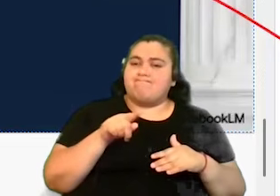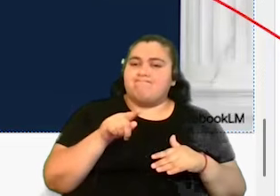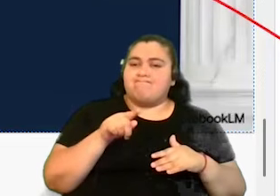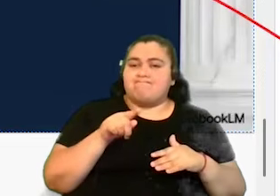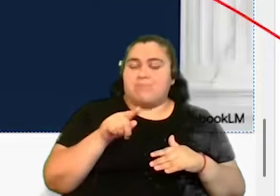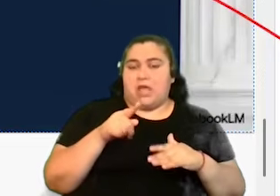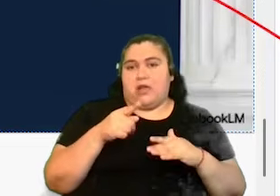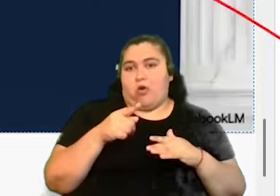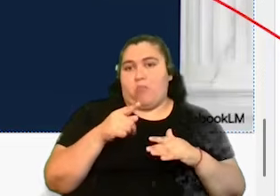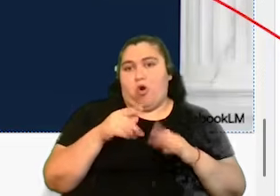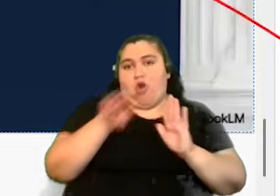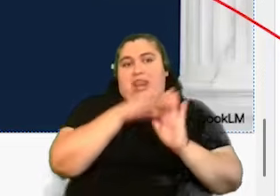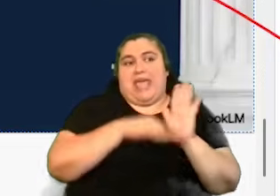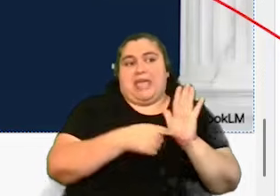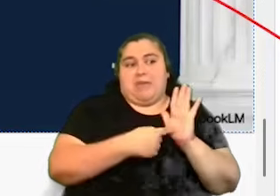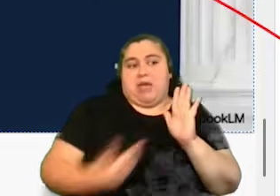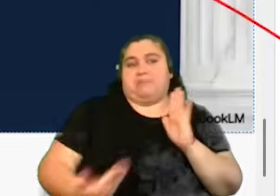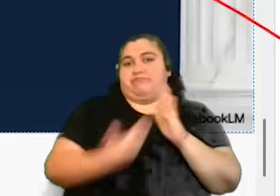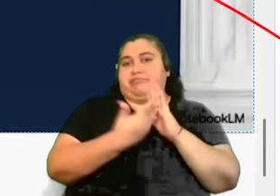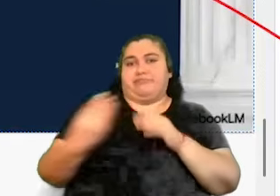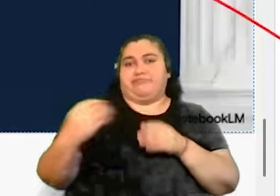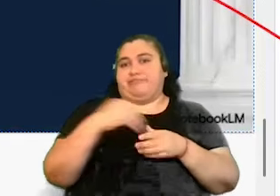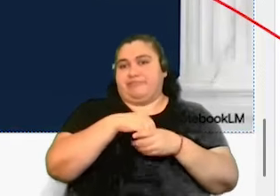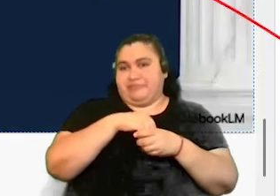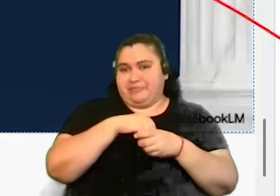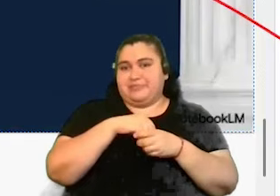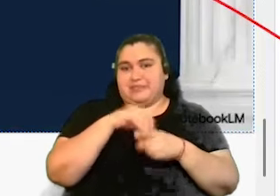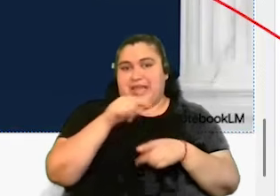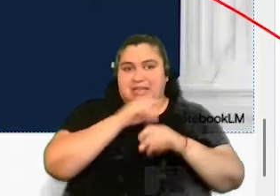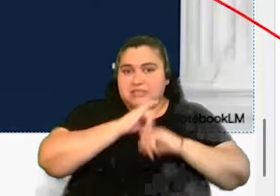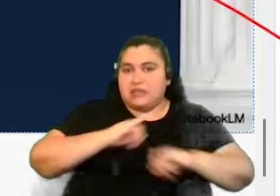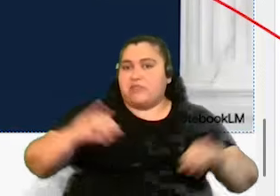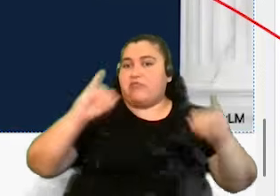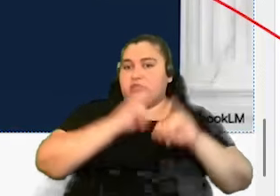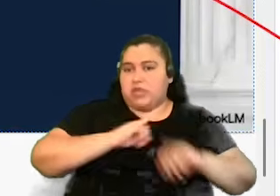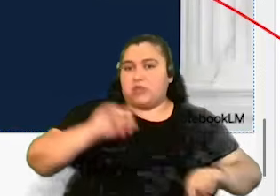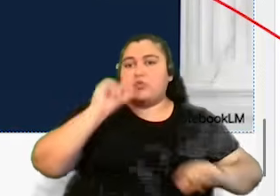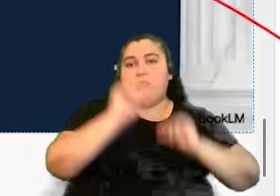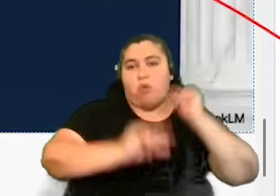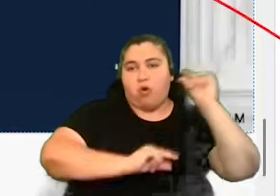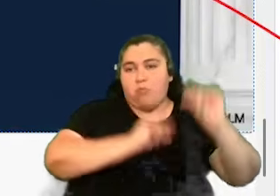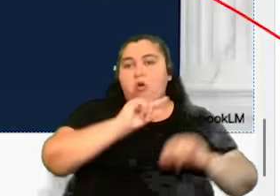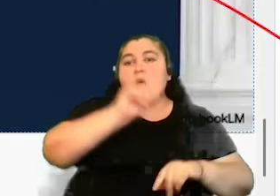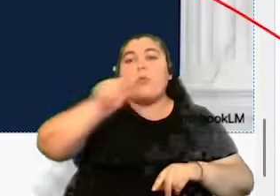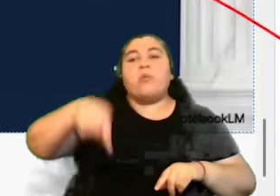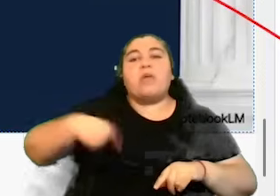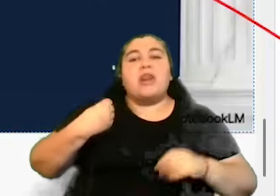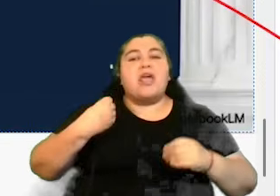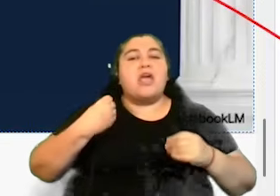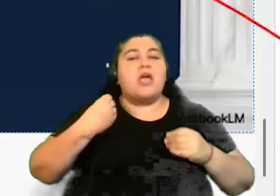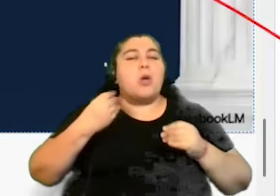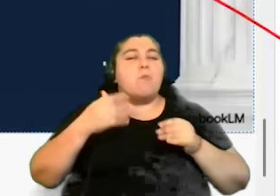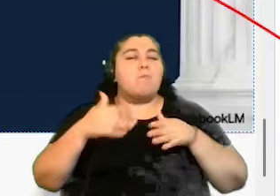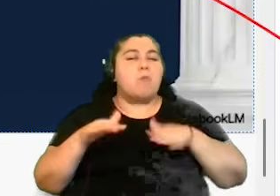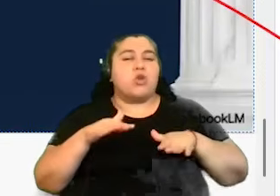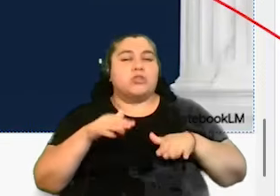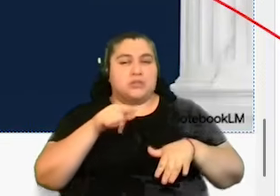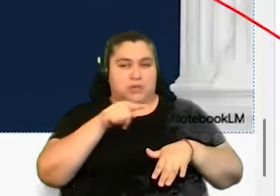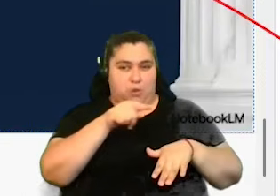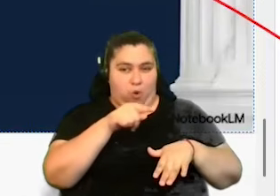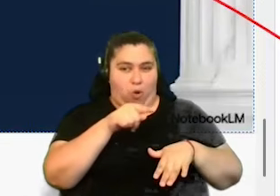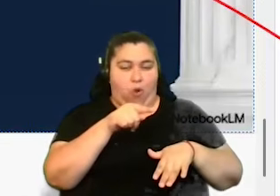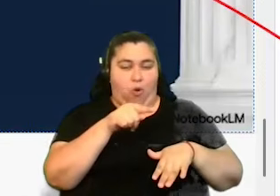régimen, ¿no? Lo que se está difundiendo y es un poco la motivación principal, la reincorporación de estos